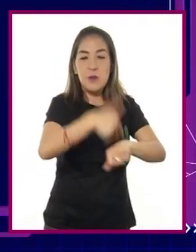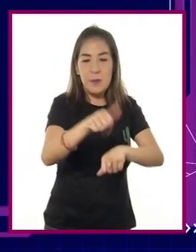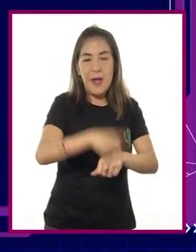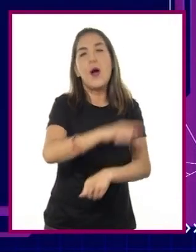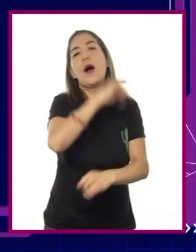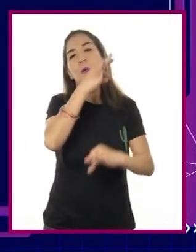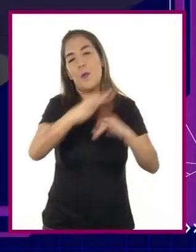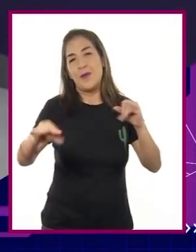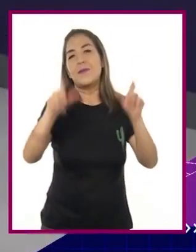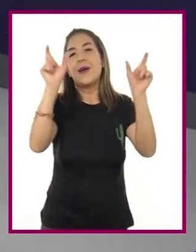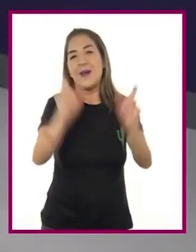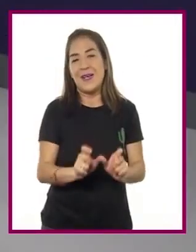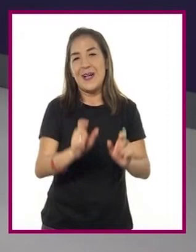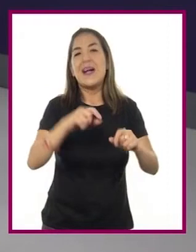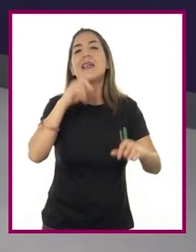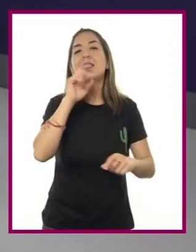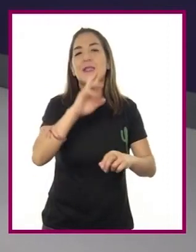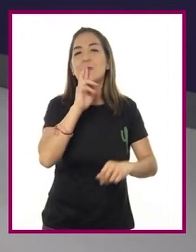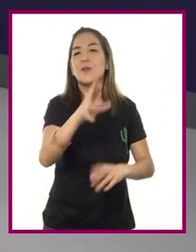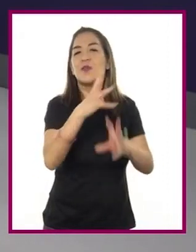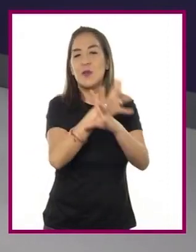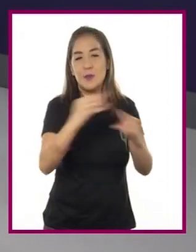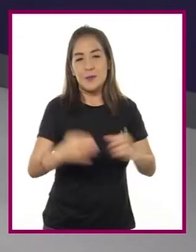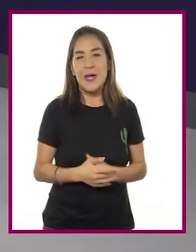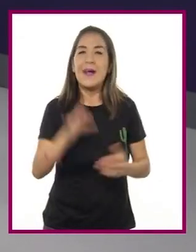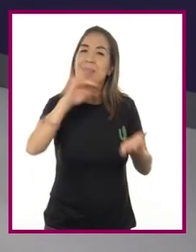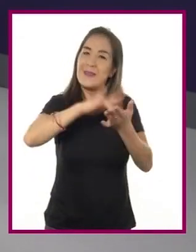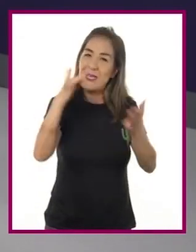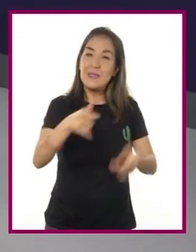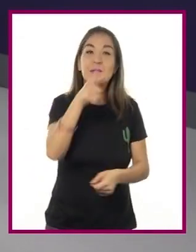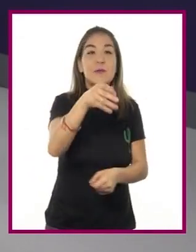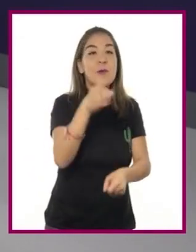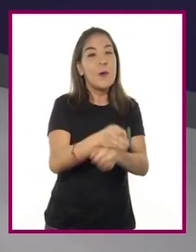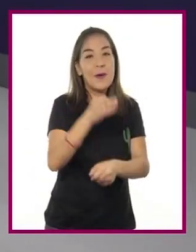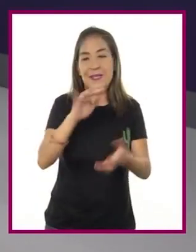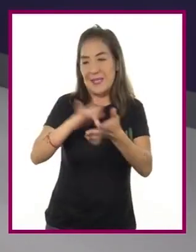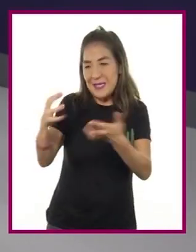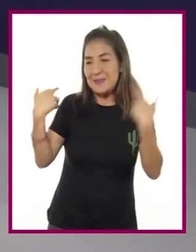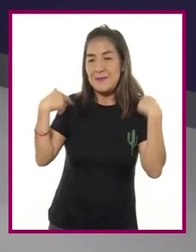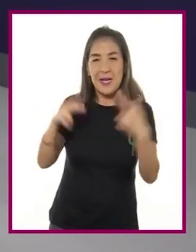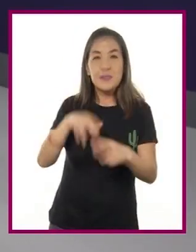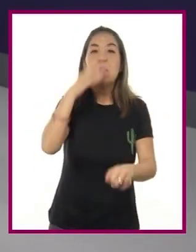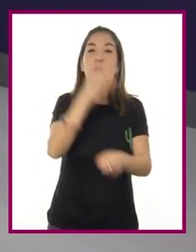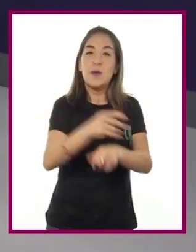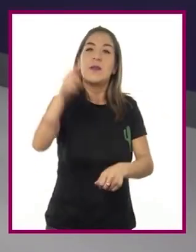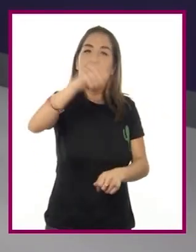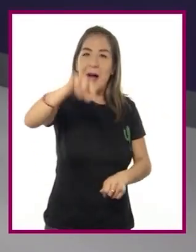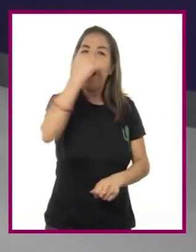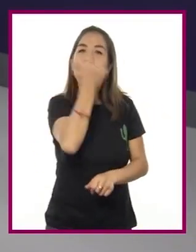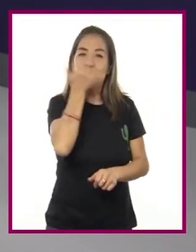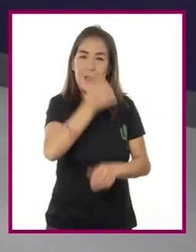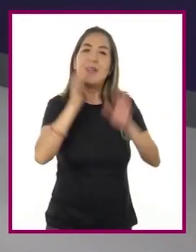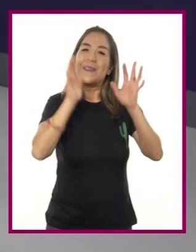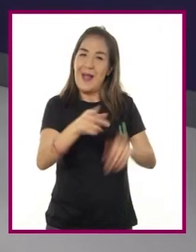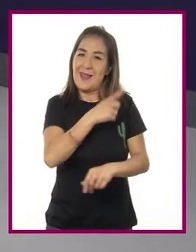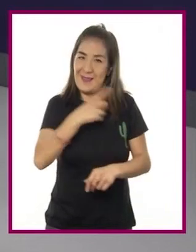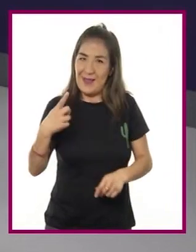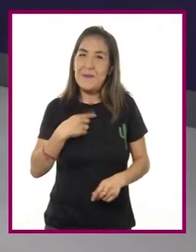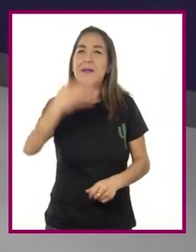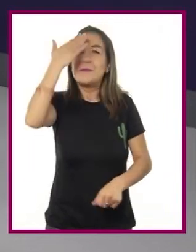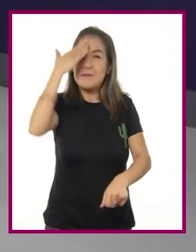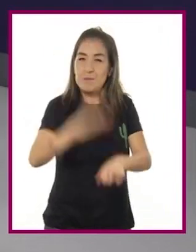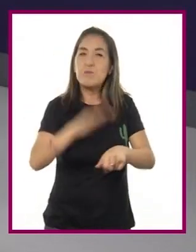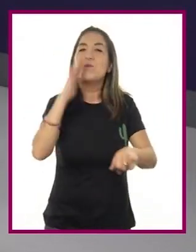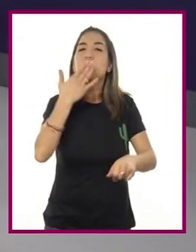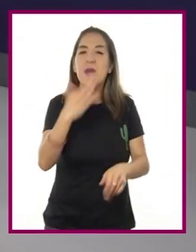solución. Gracias, maestra. En casa, las alumnas y los alumnos ya deben tener claro los pasos para resolver el